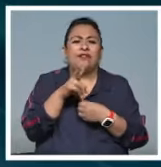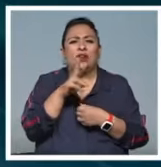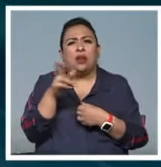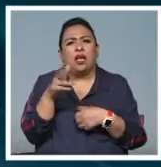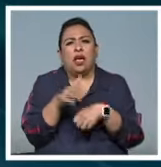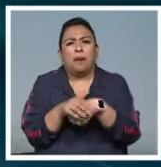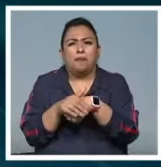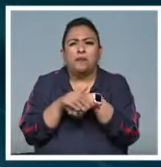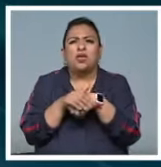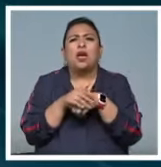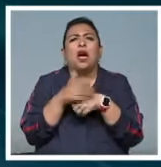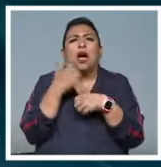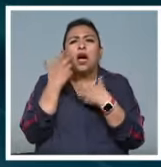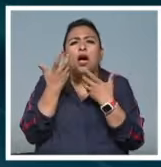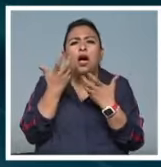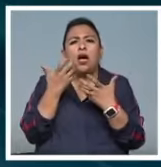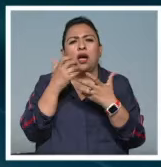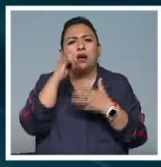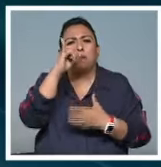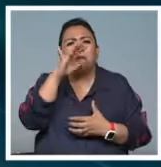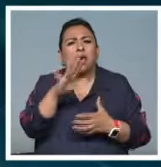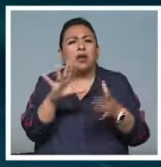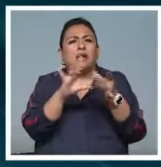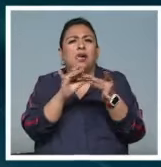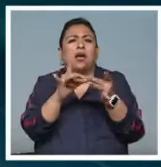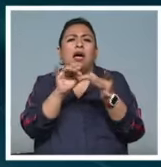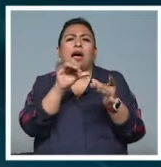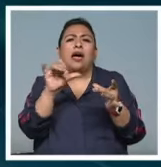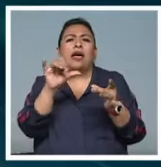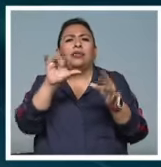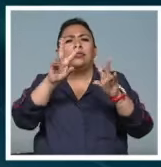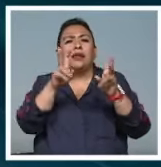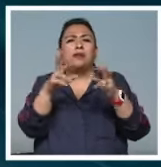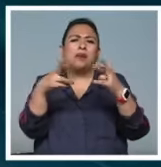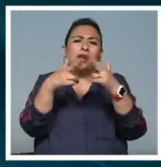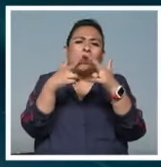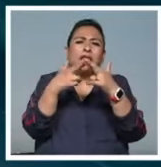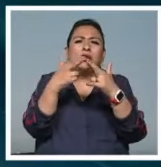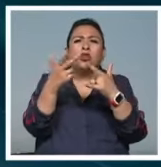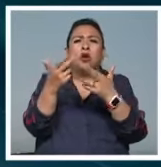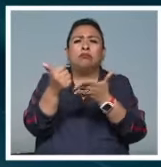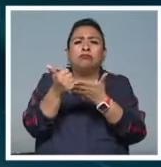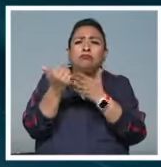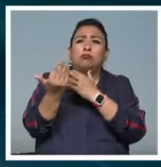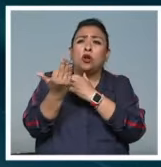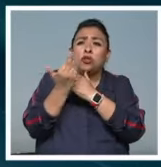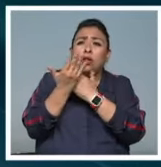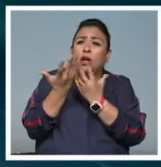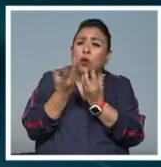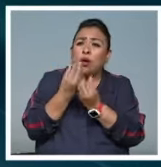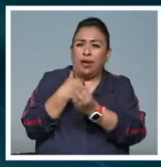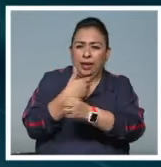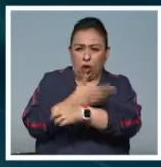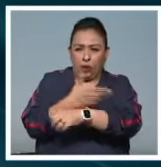tan ávida de la imagen como discurso religioso, como figura de protección, como acompañamiento.